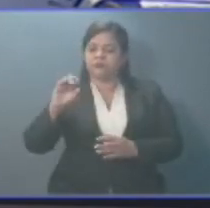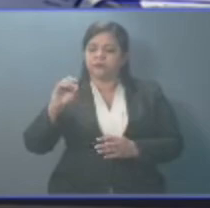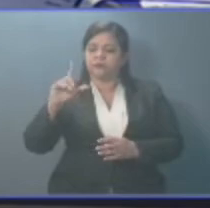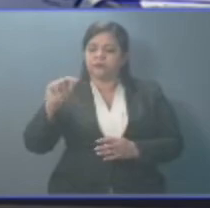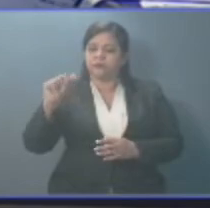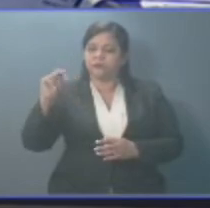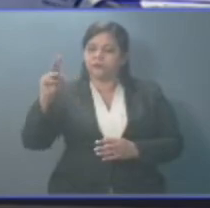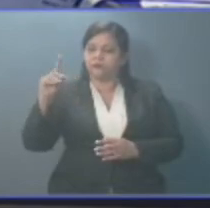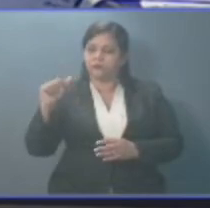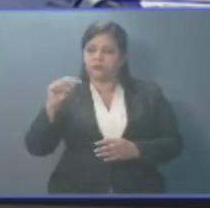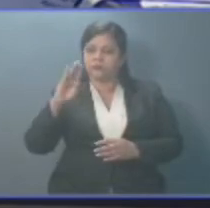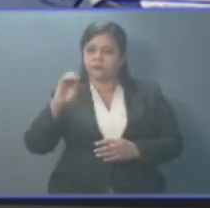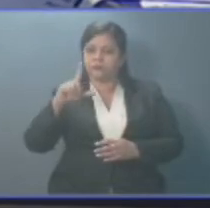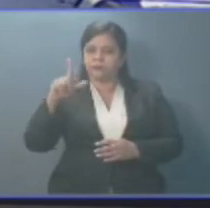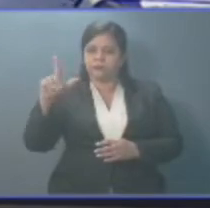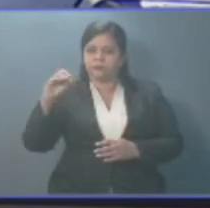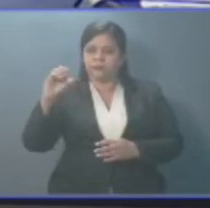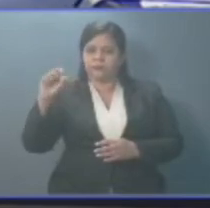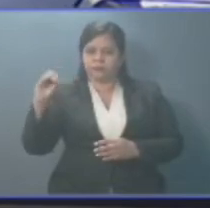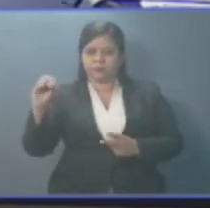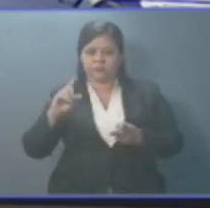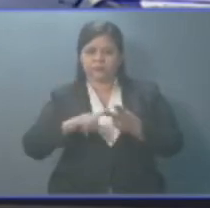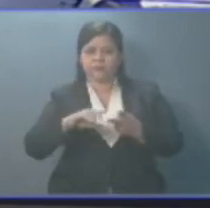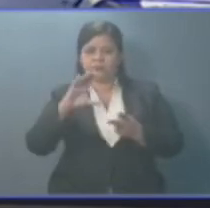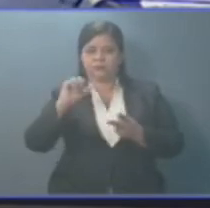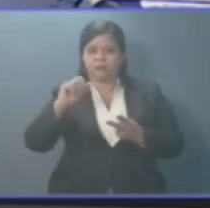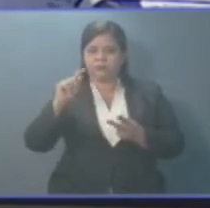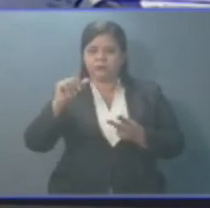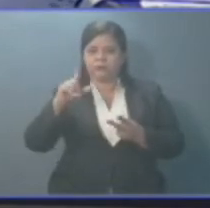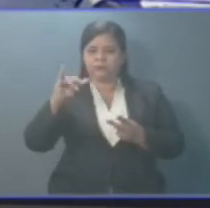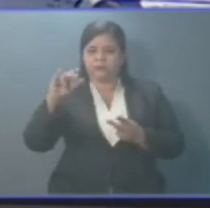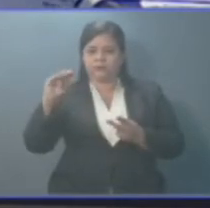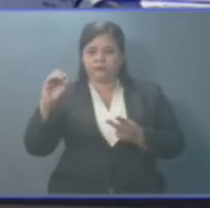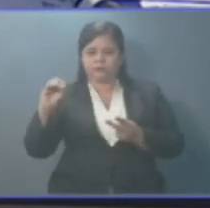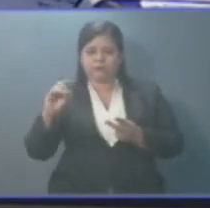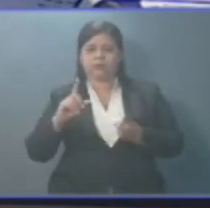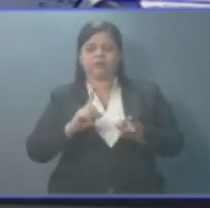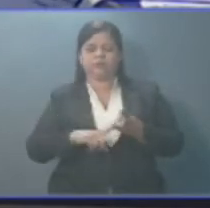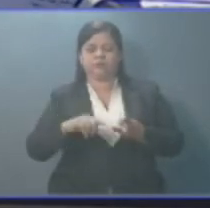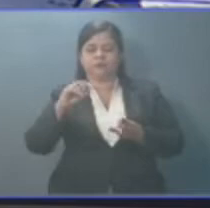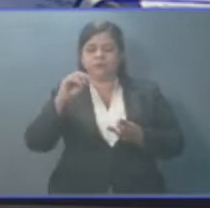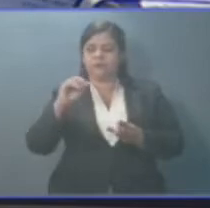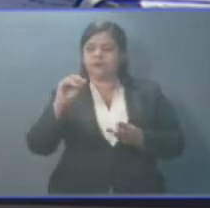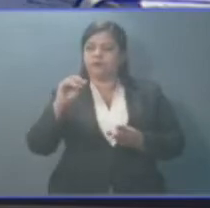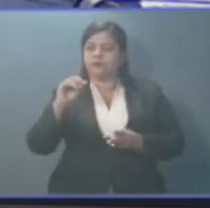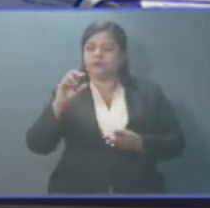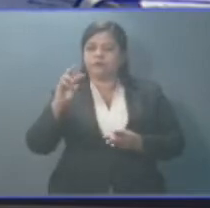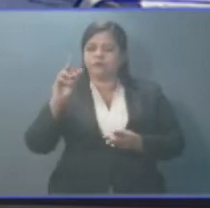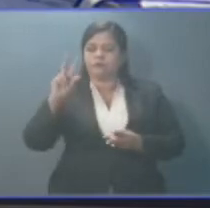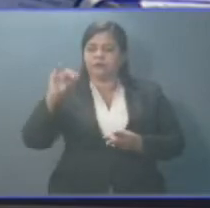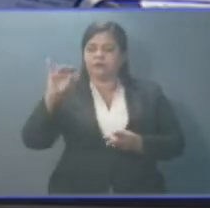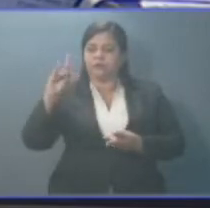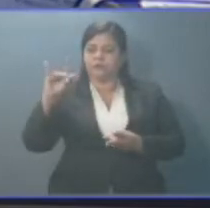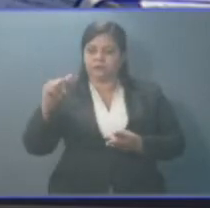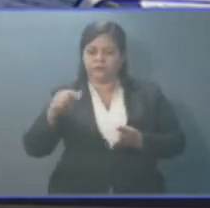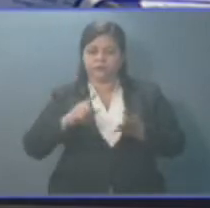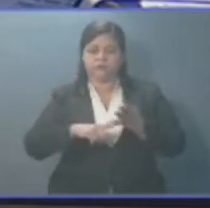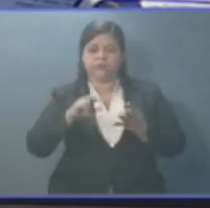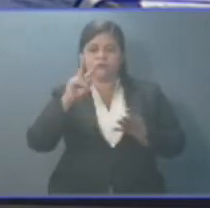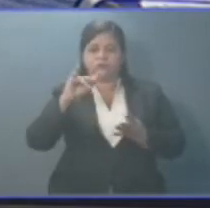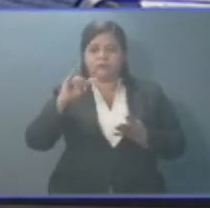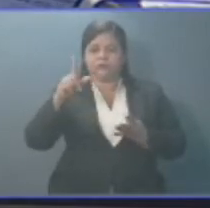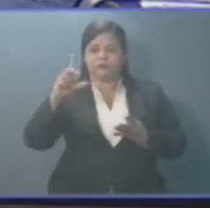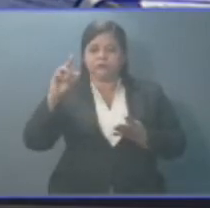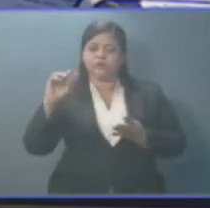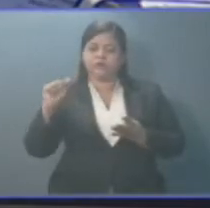Anabel Belloso Salazar, Catalina Antonio Castillo Argueta, Nidia Díaz y Vilma